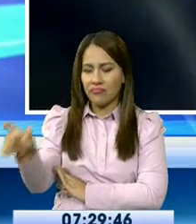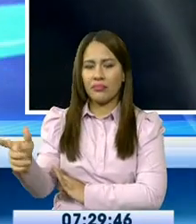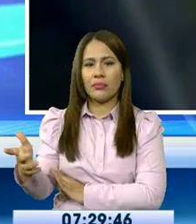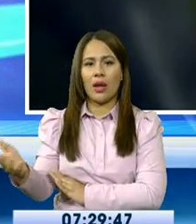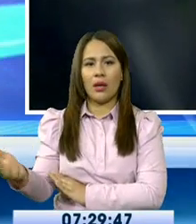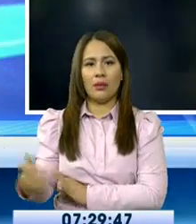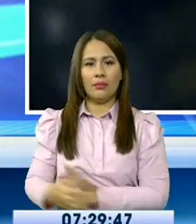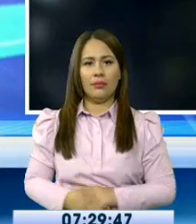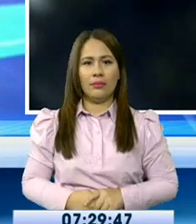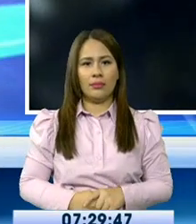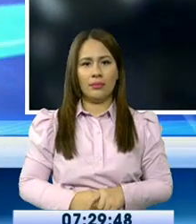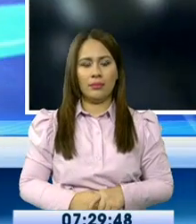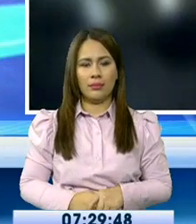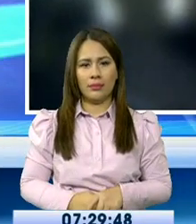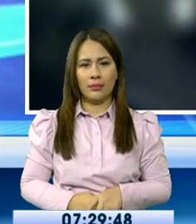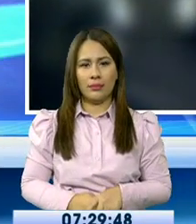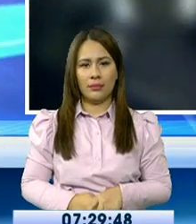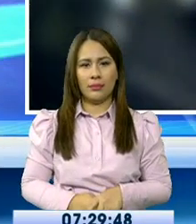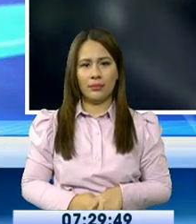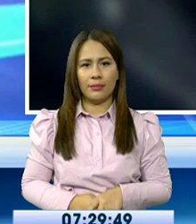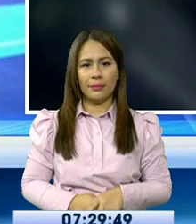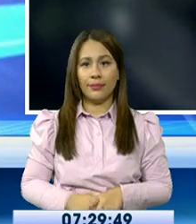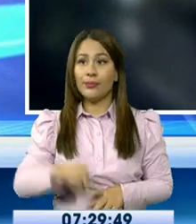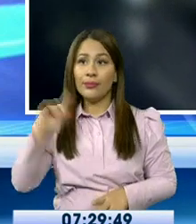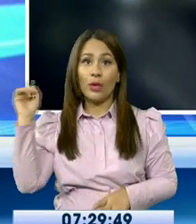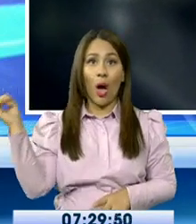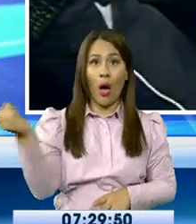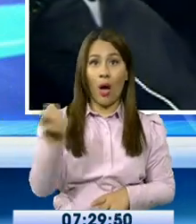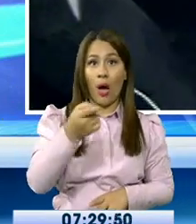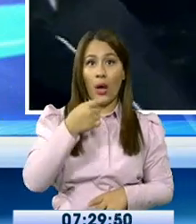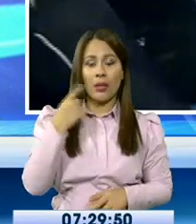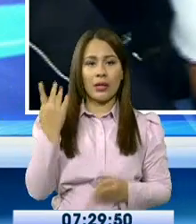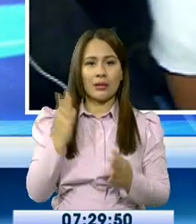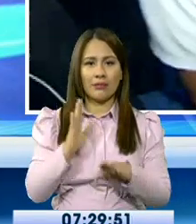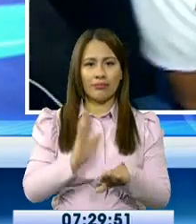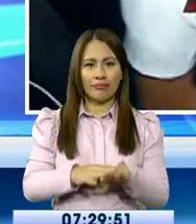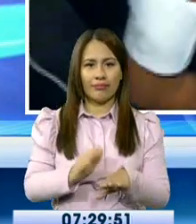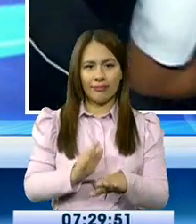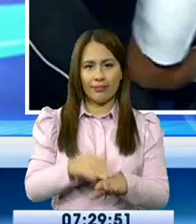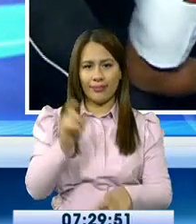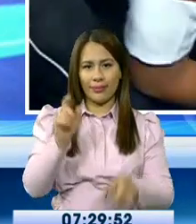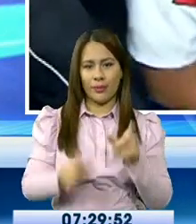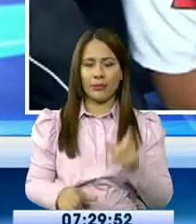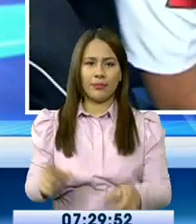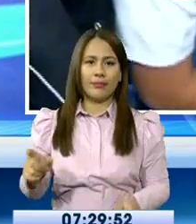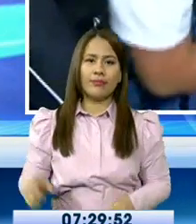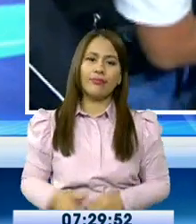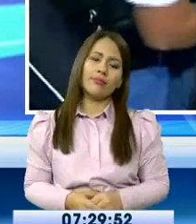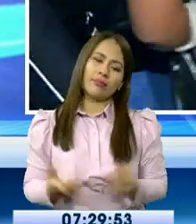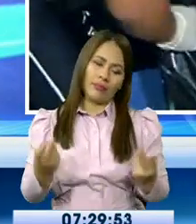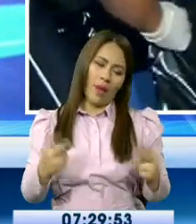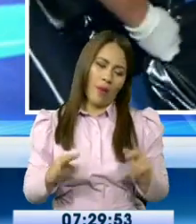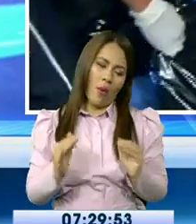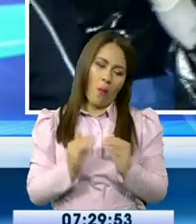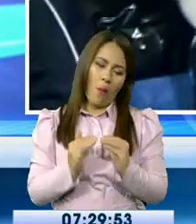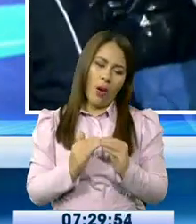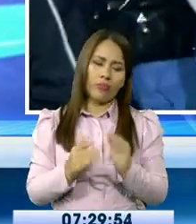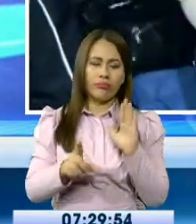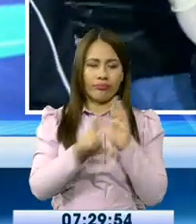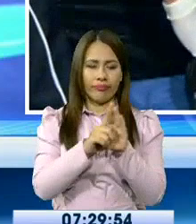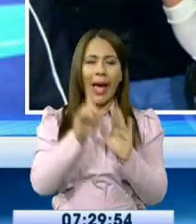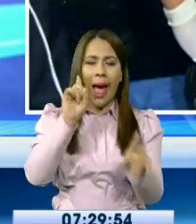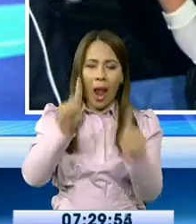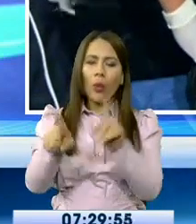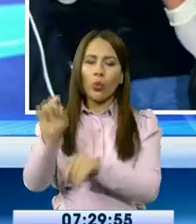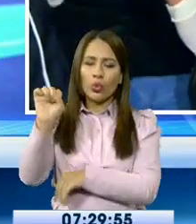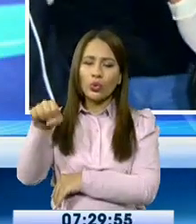comete. No son todos, ¿ah? No son todos. Hay sus excepciones, claro, como toda sí. Regla, Luisa. Y amigos televidentes,